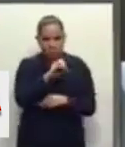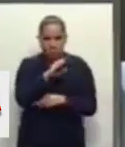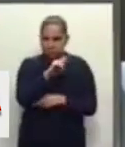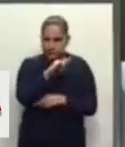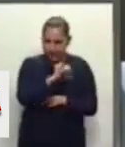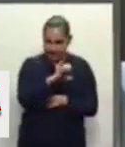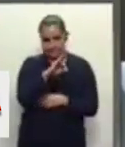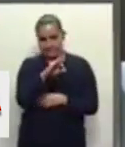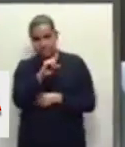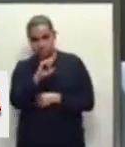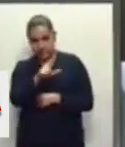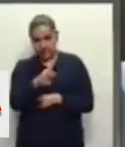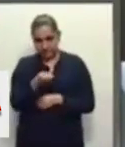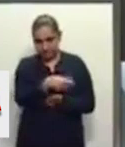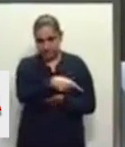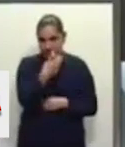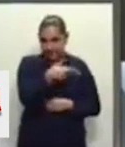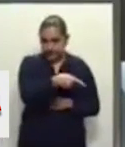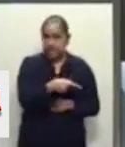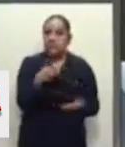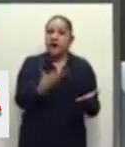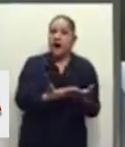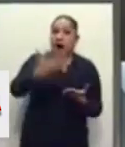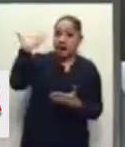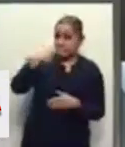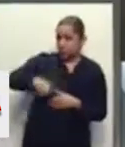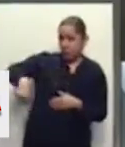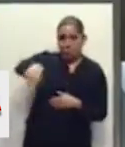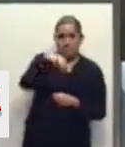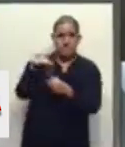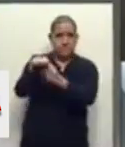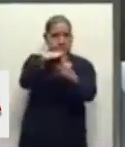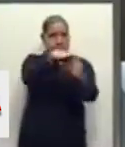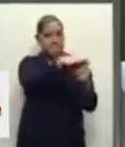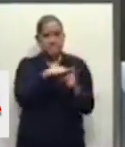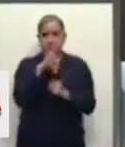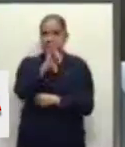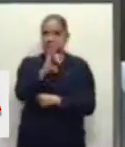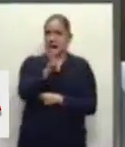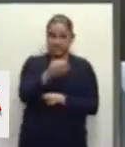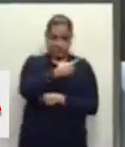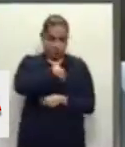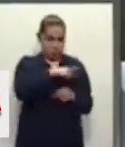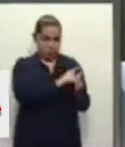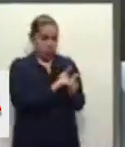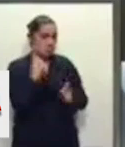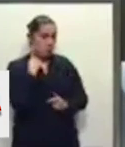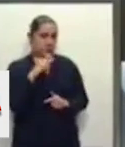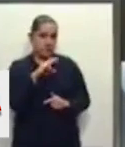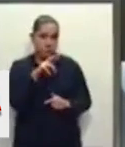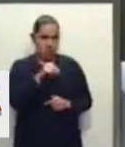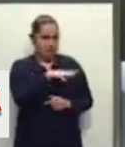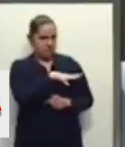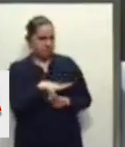Actualmente, como aprobaron todos ustedes, con excepción de Morena, la Ley de Ingresos, la cuota para